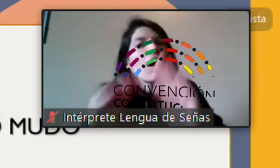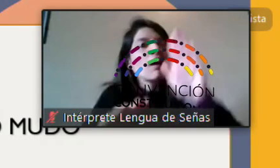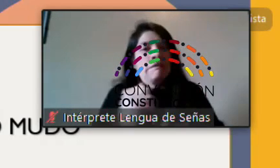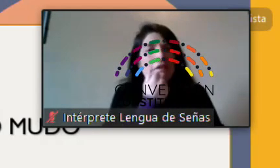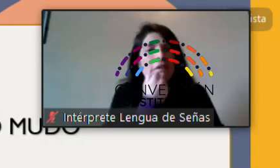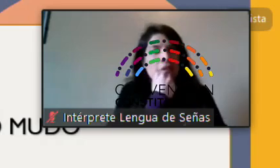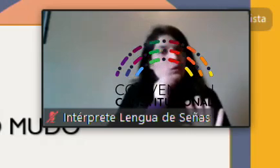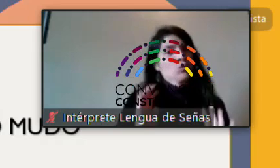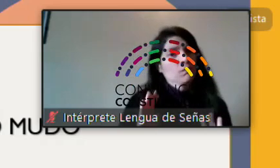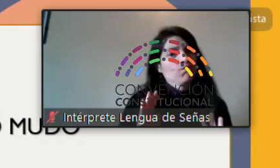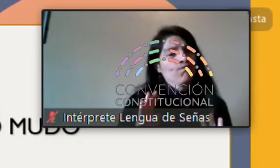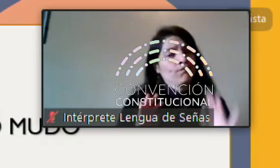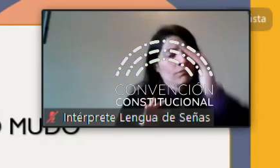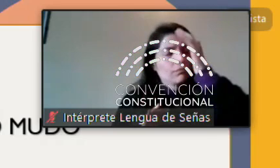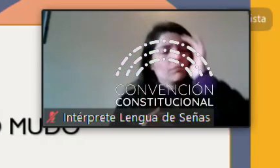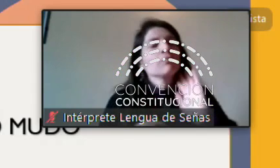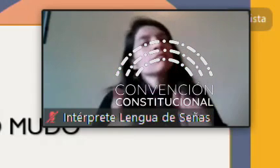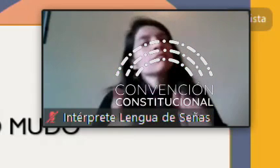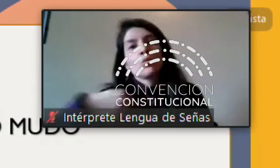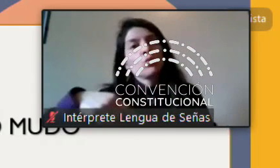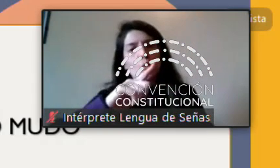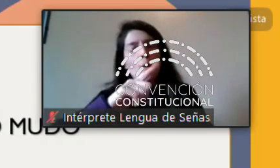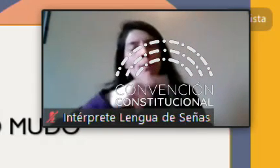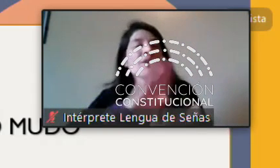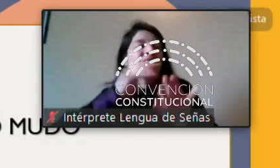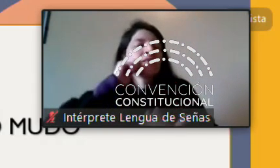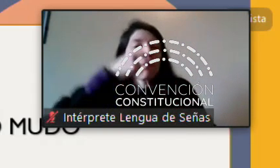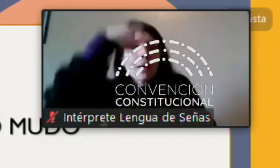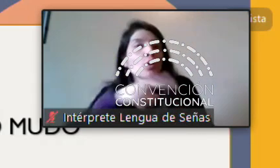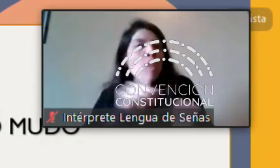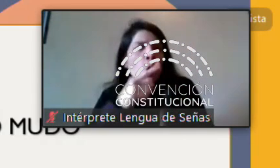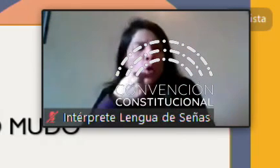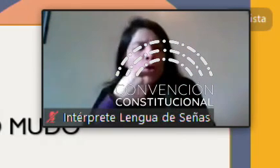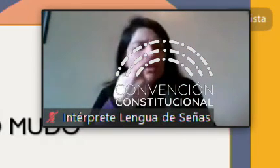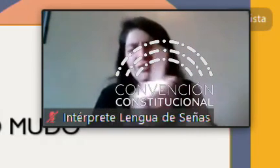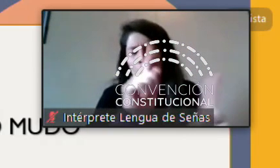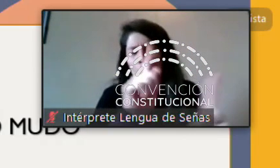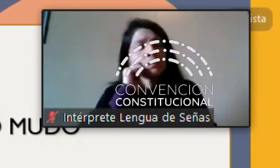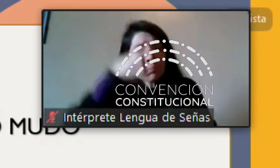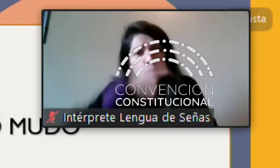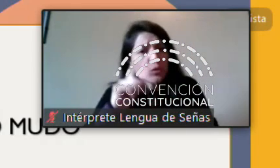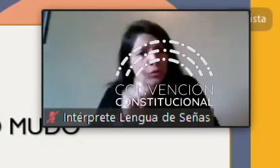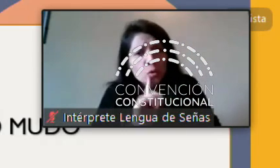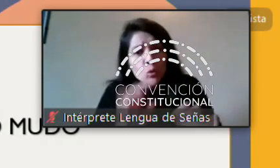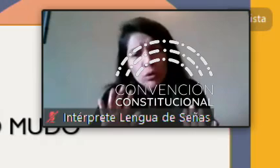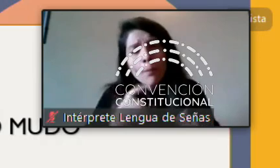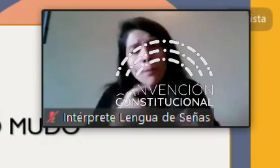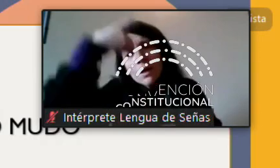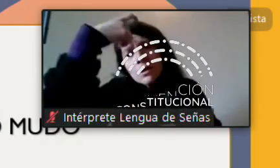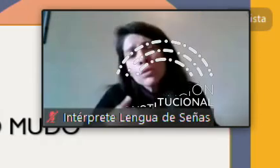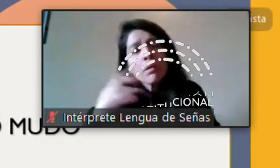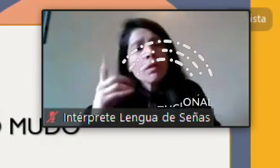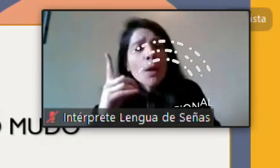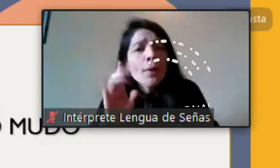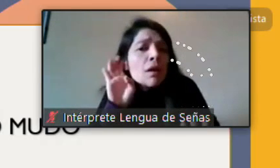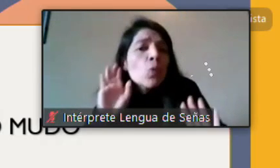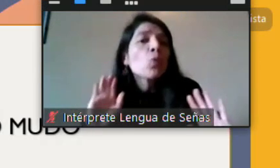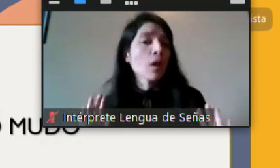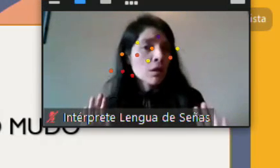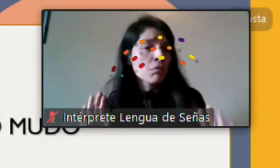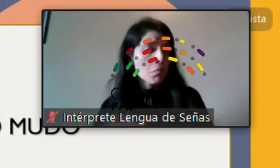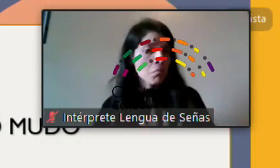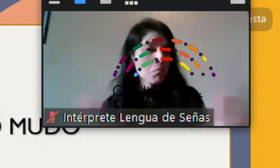¿ya? No somos personas no oyentes, somos personas sordas o personas con discapacidad auditiva, ¿ya? No decimos